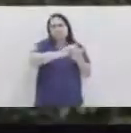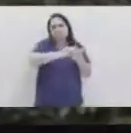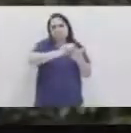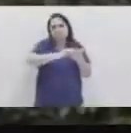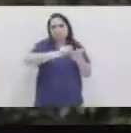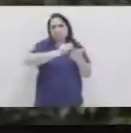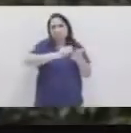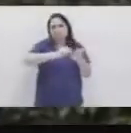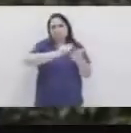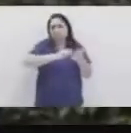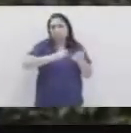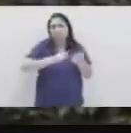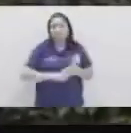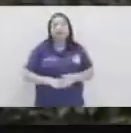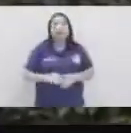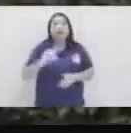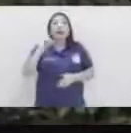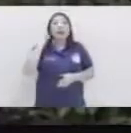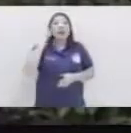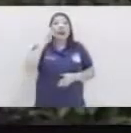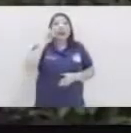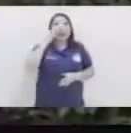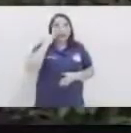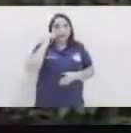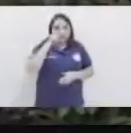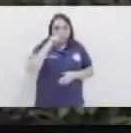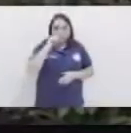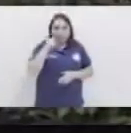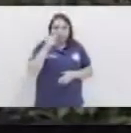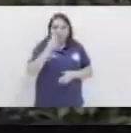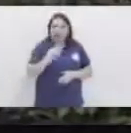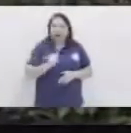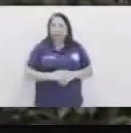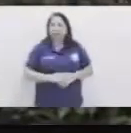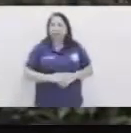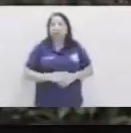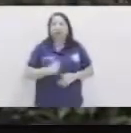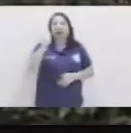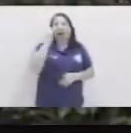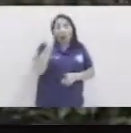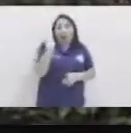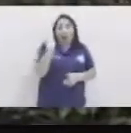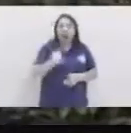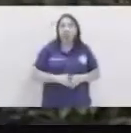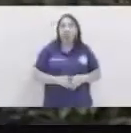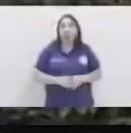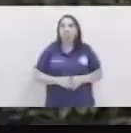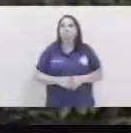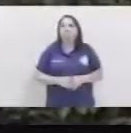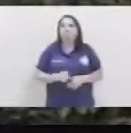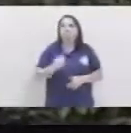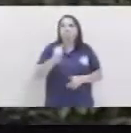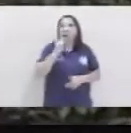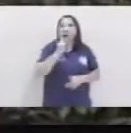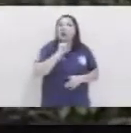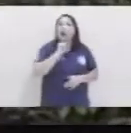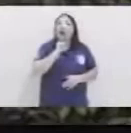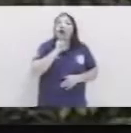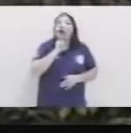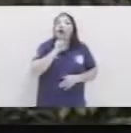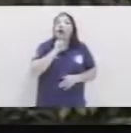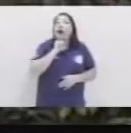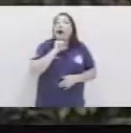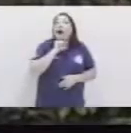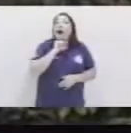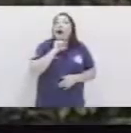escribir. Gritar tiene dos variables. Una puedo hacerla con mi mano derecha en la letra A, abajo